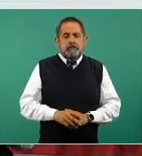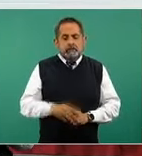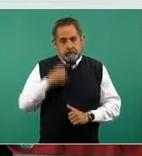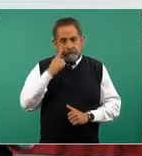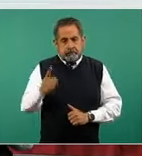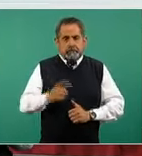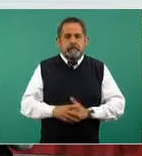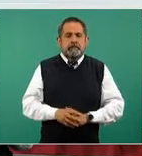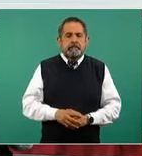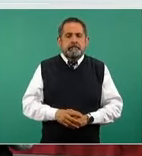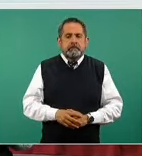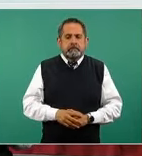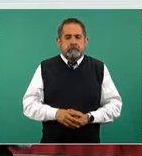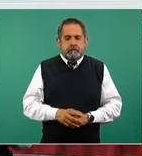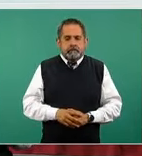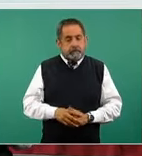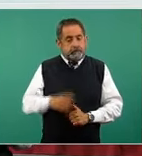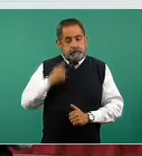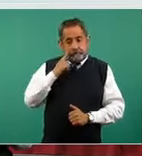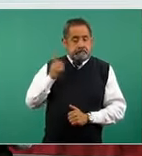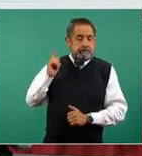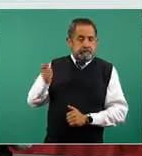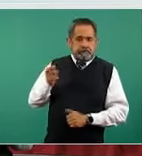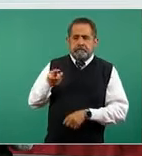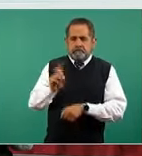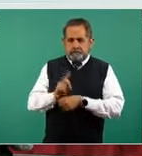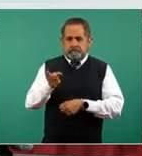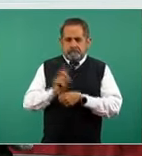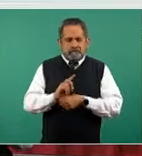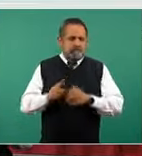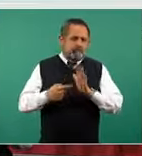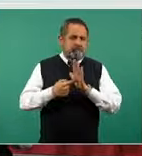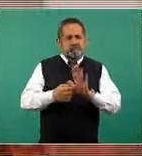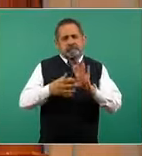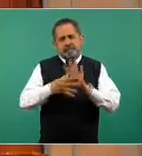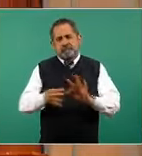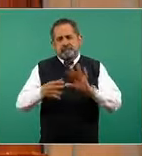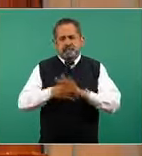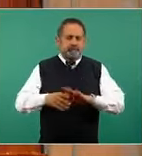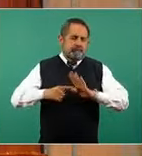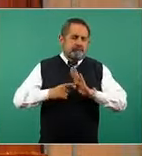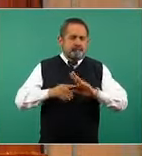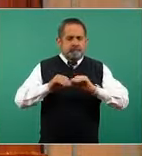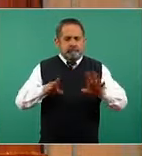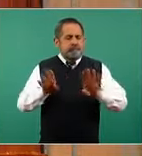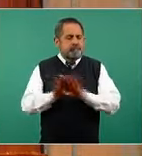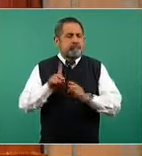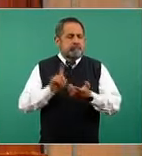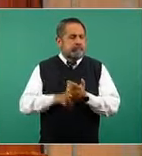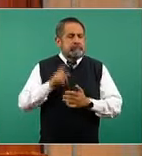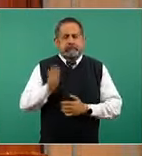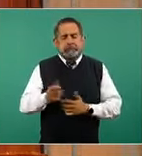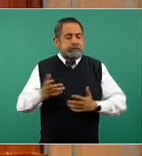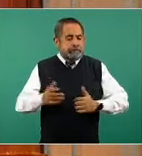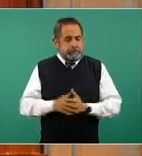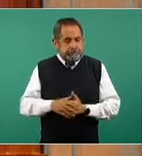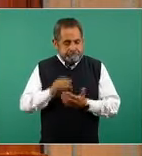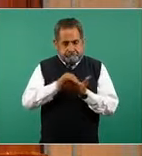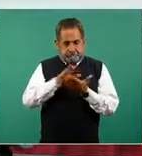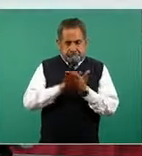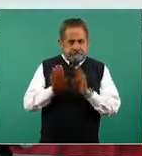diapositiva. Esta es una gráfica también que día a día estamos actualizando. su operación, su registro